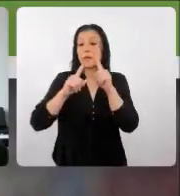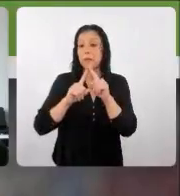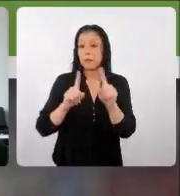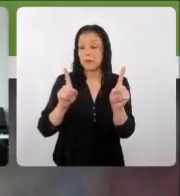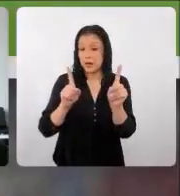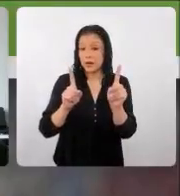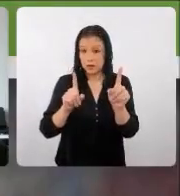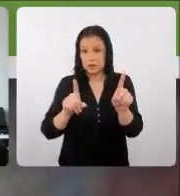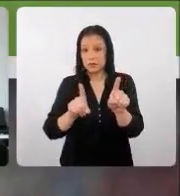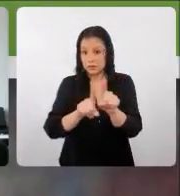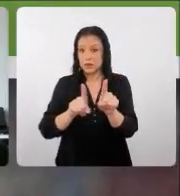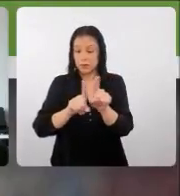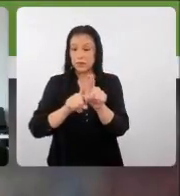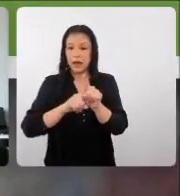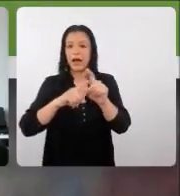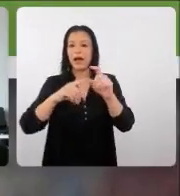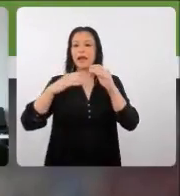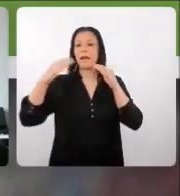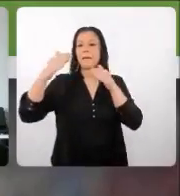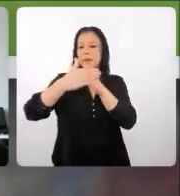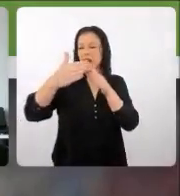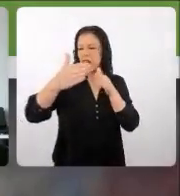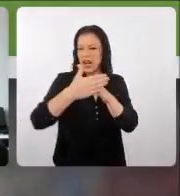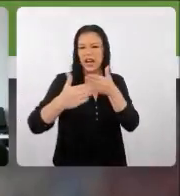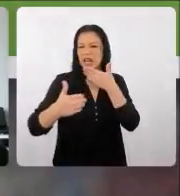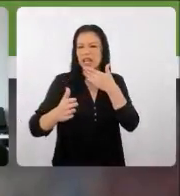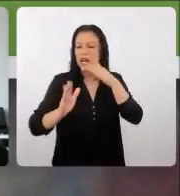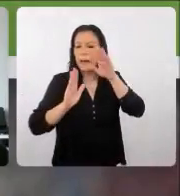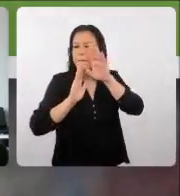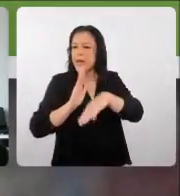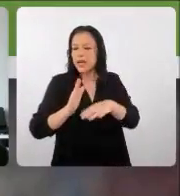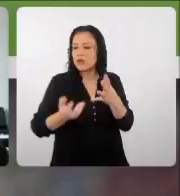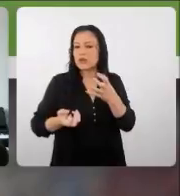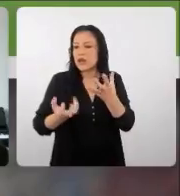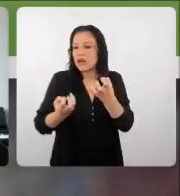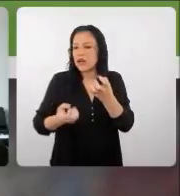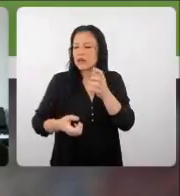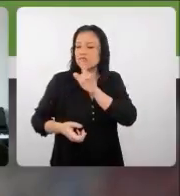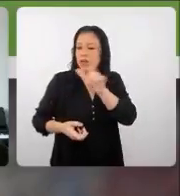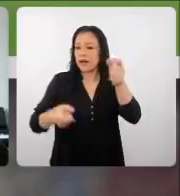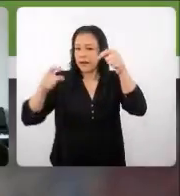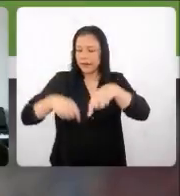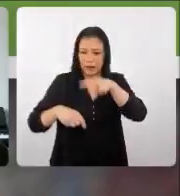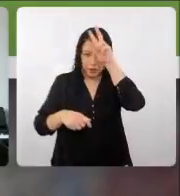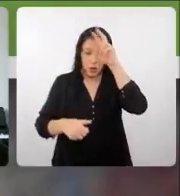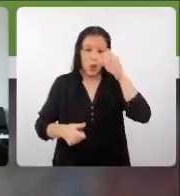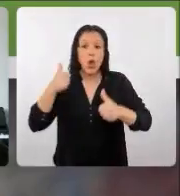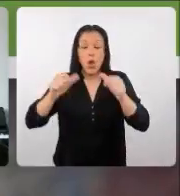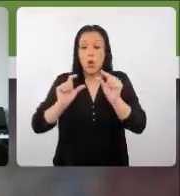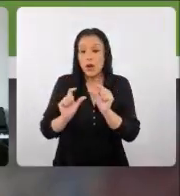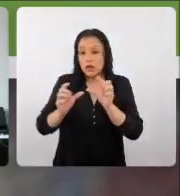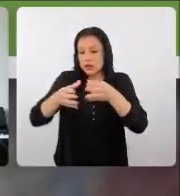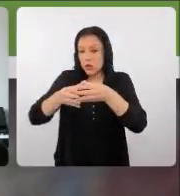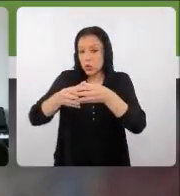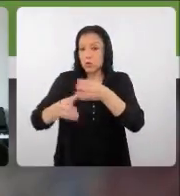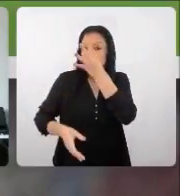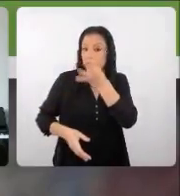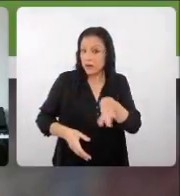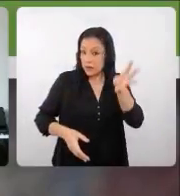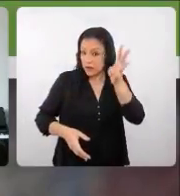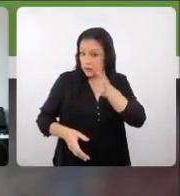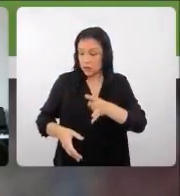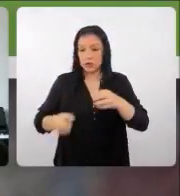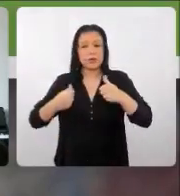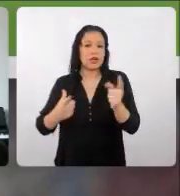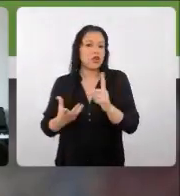Pero también hay barreras. ¿Quiénes estarían menos dispuestos a viajar a nuestro país? ¿Cuál es el segmento de ingleses o de vacacionistas